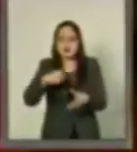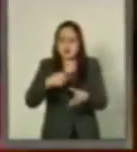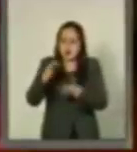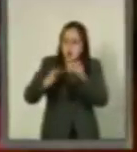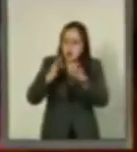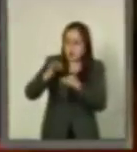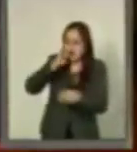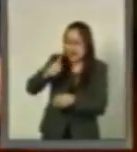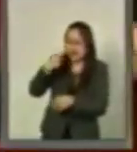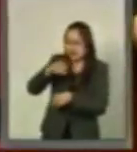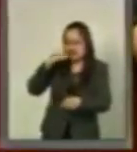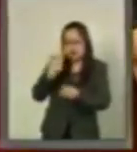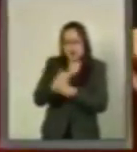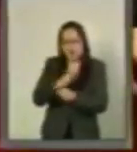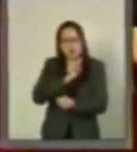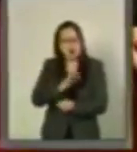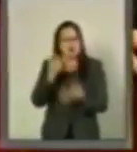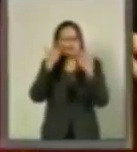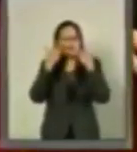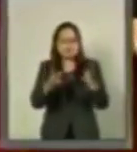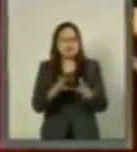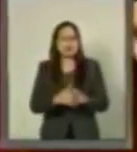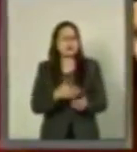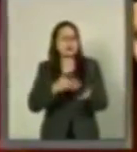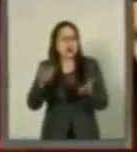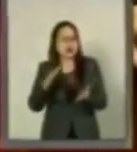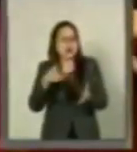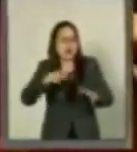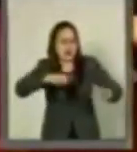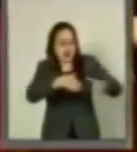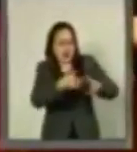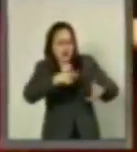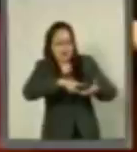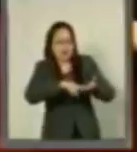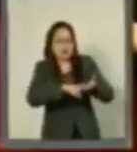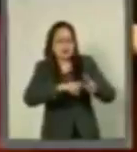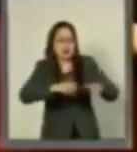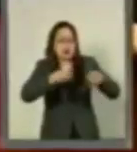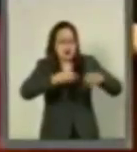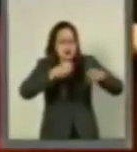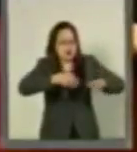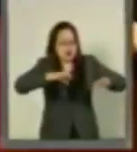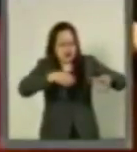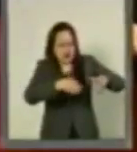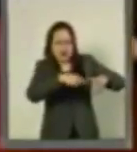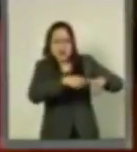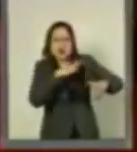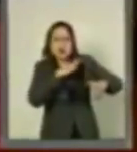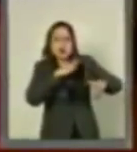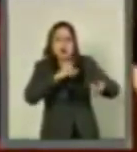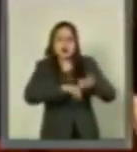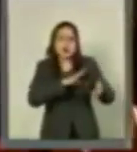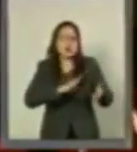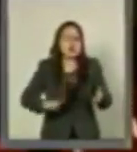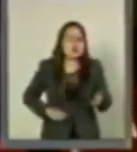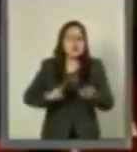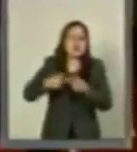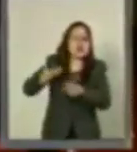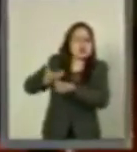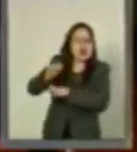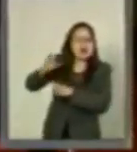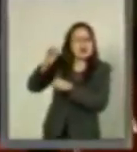no está cumpliendo con su responsabilidad, se puede retirar. Y entonces dejan la corporación, una parte de la corporación en el municipio, otra parte se la lleva al